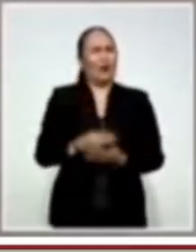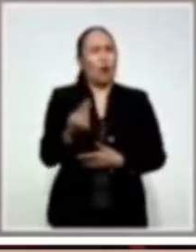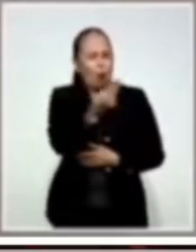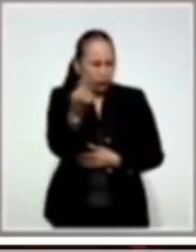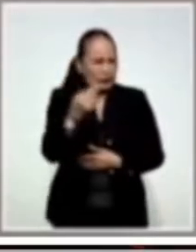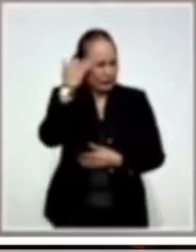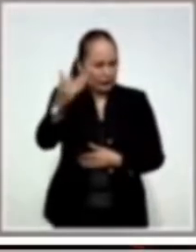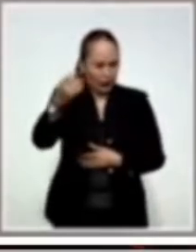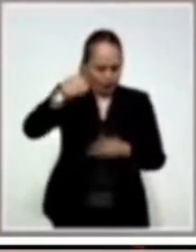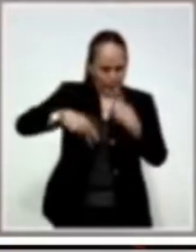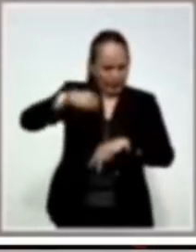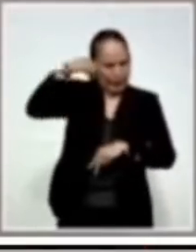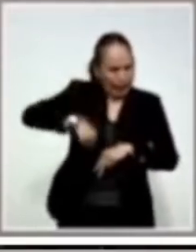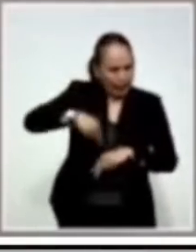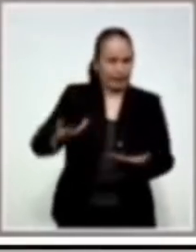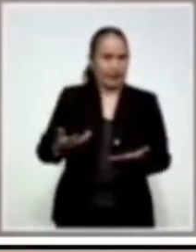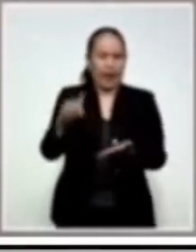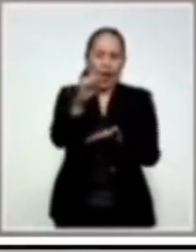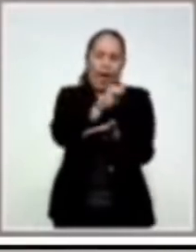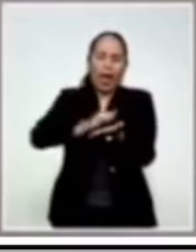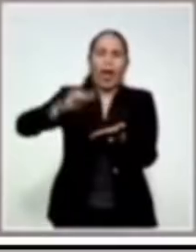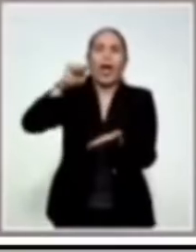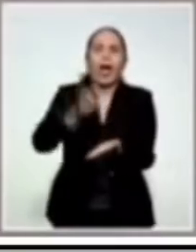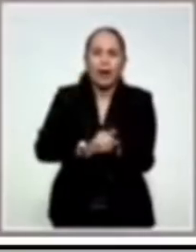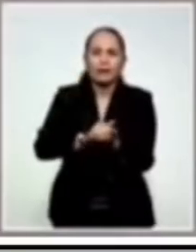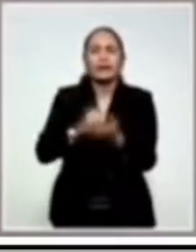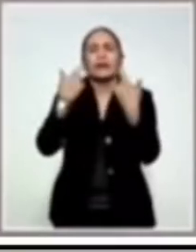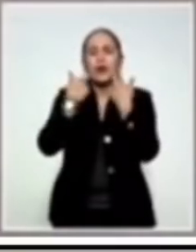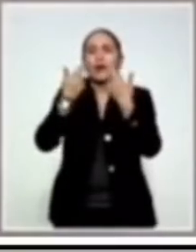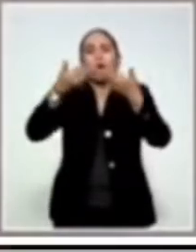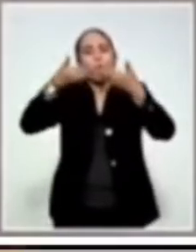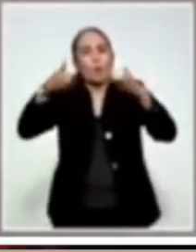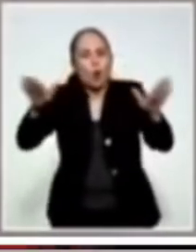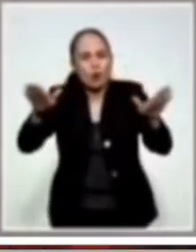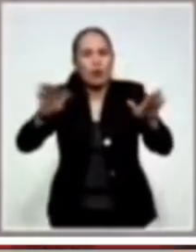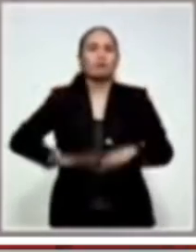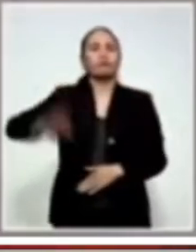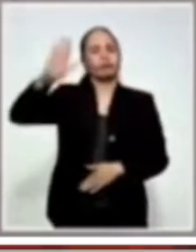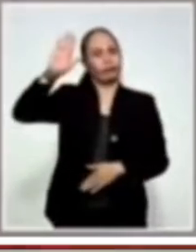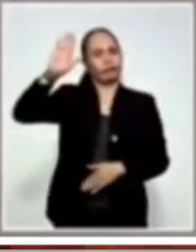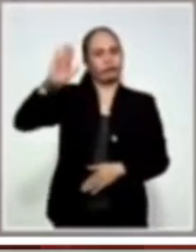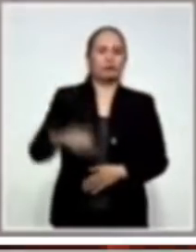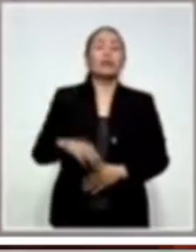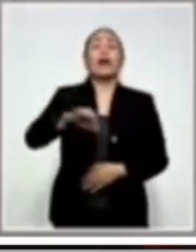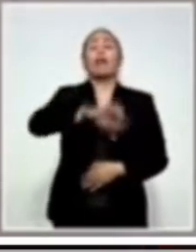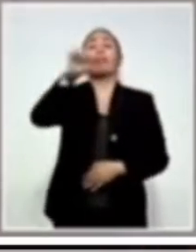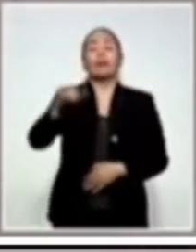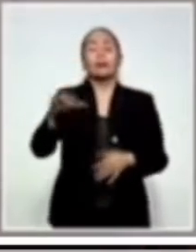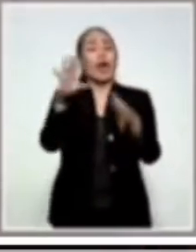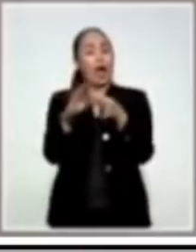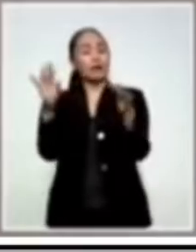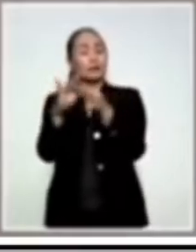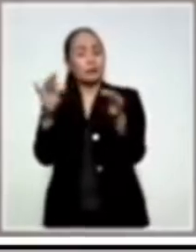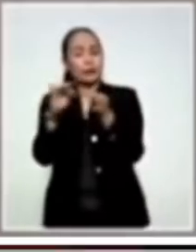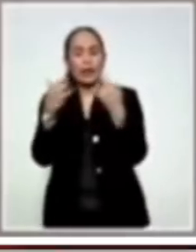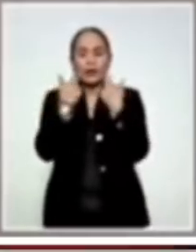aquí, todas las actas se votan en pública de manera económica. Las aclaraciones a las actas se hacen en la